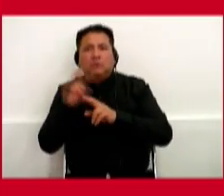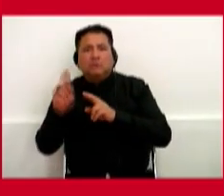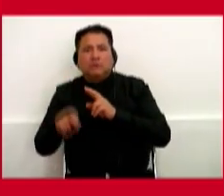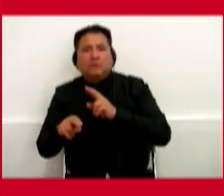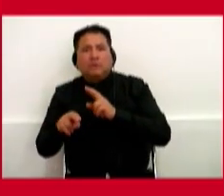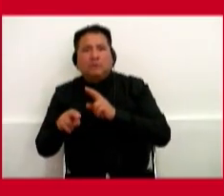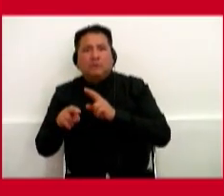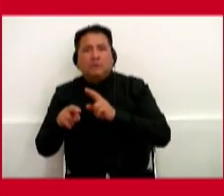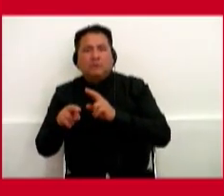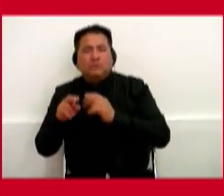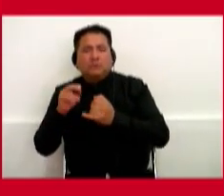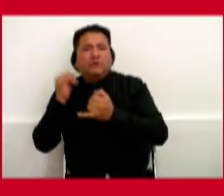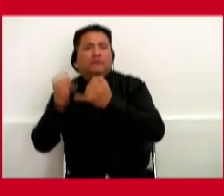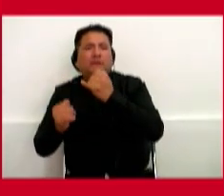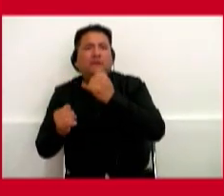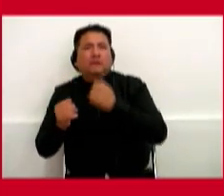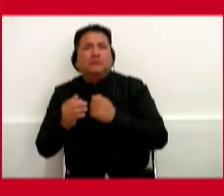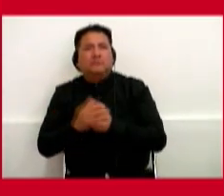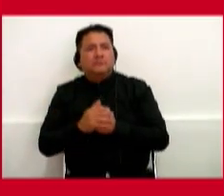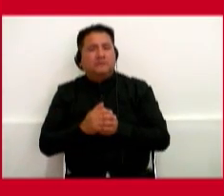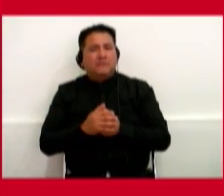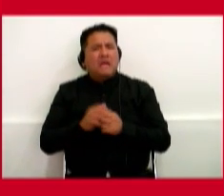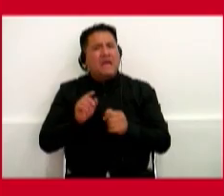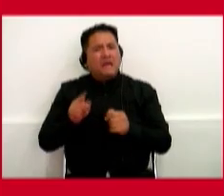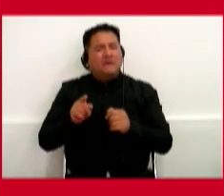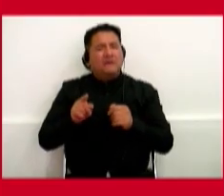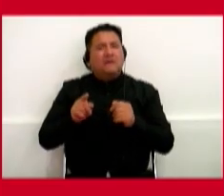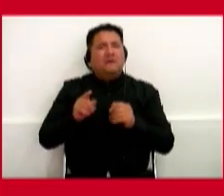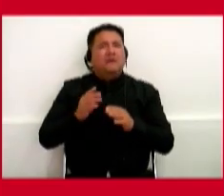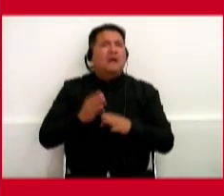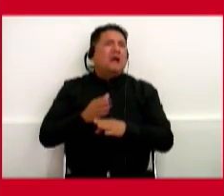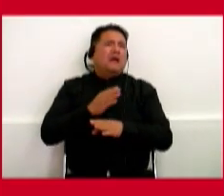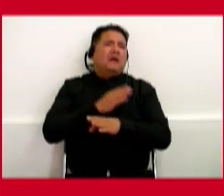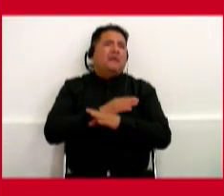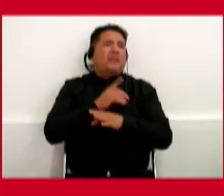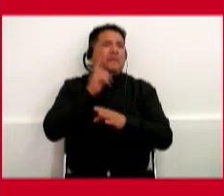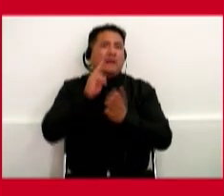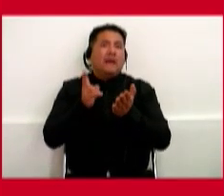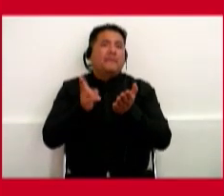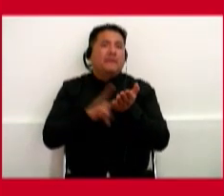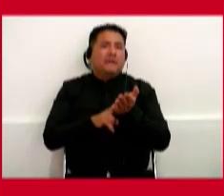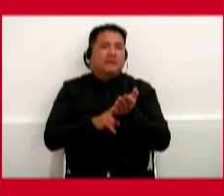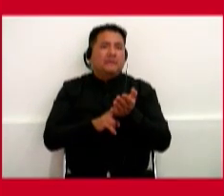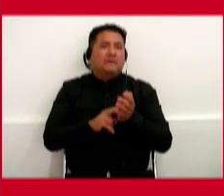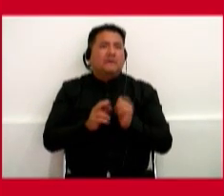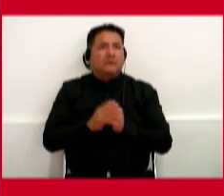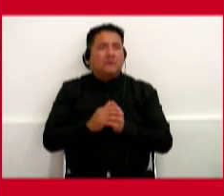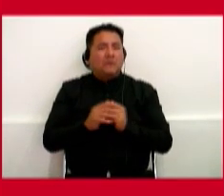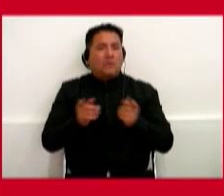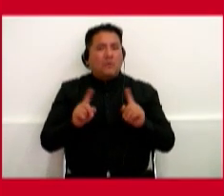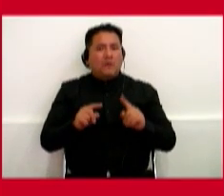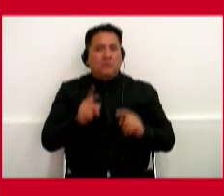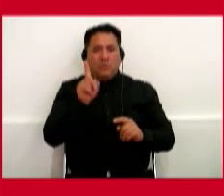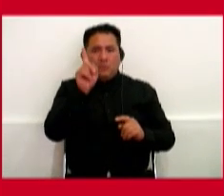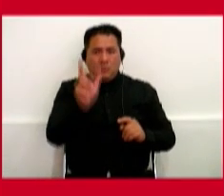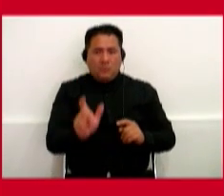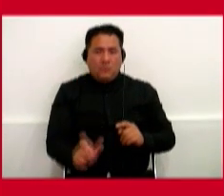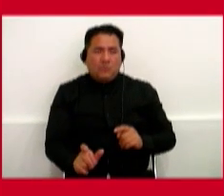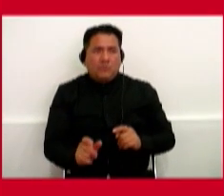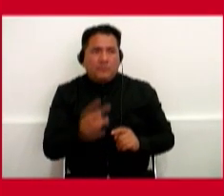final. Eso a nivel muy macro, pero llevado en realidad a una aplicación, cuando uno, por ejemplo, ve el caso de